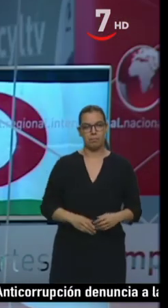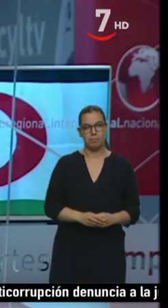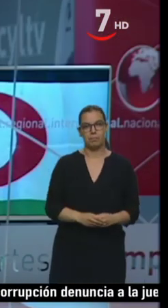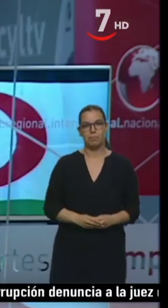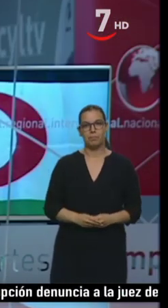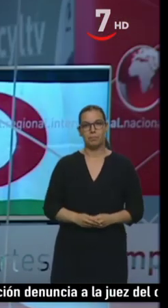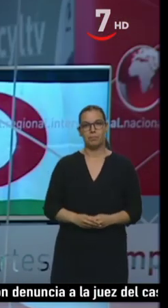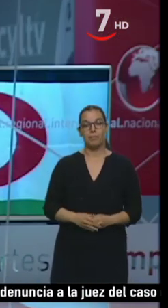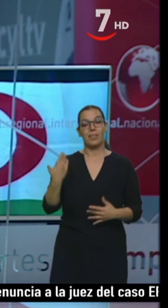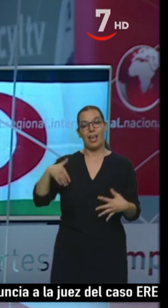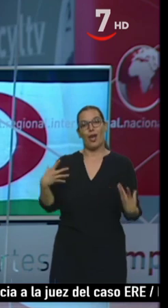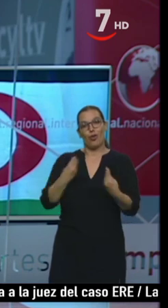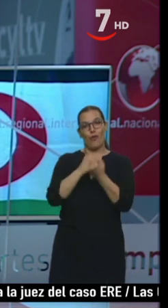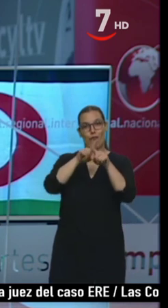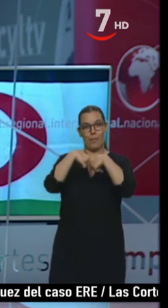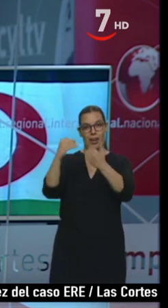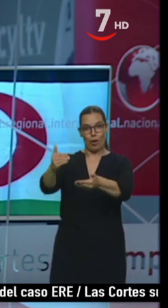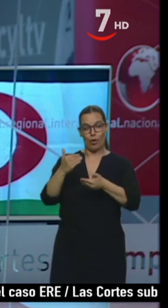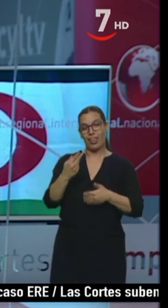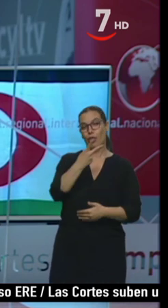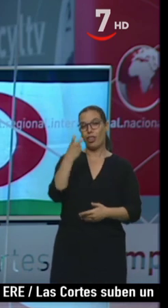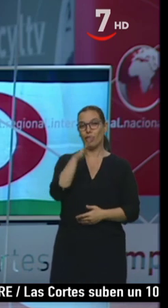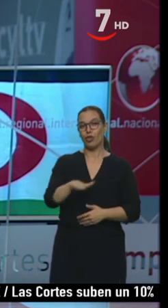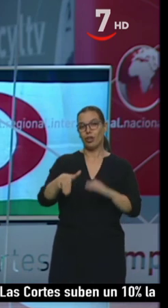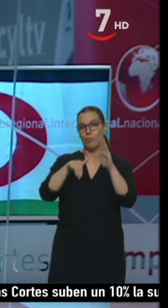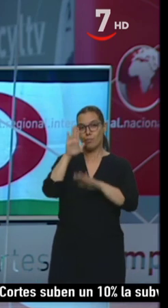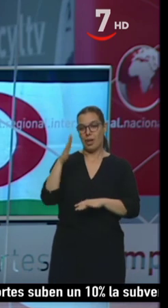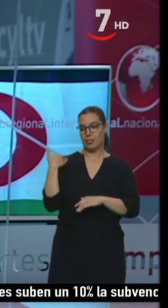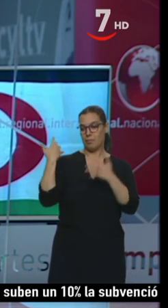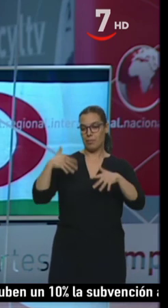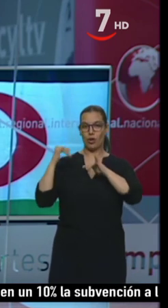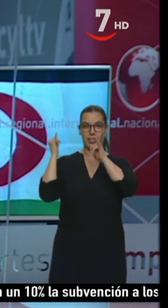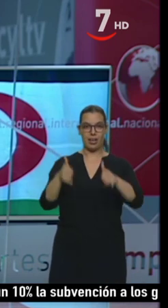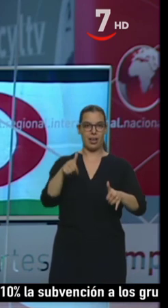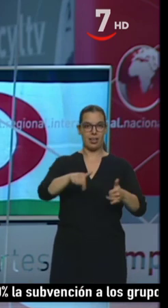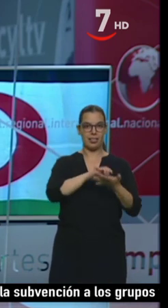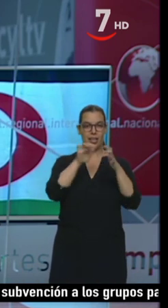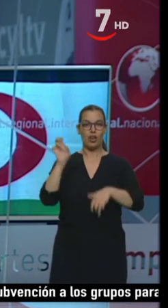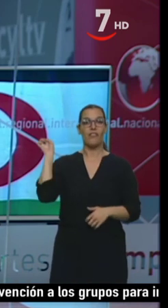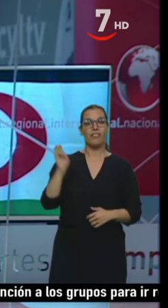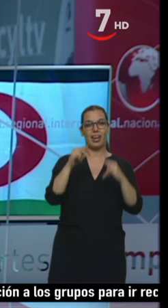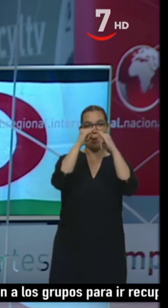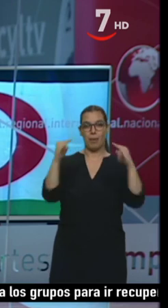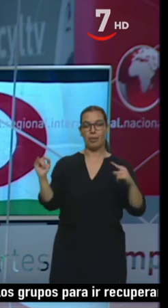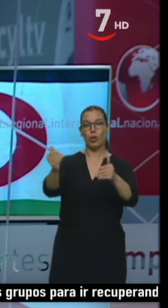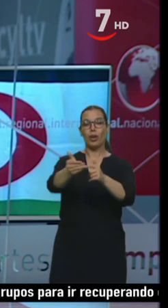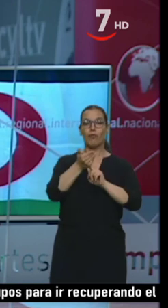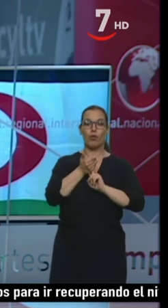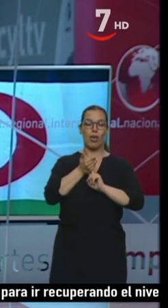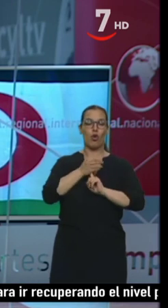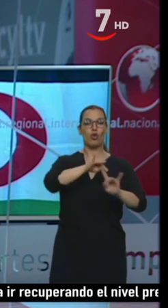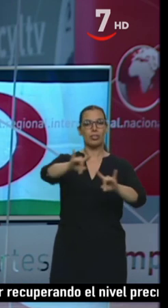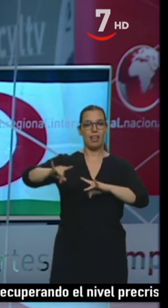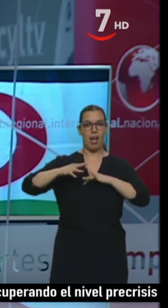Ya están con sus familias de acogida los más de 200 niños que han llegado este miércoles a Castilla y León, procedentes de los campamentos de refugiados del